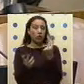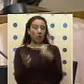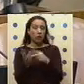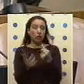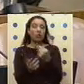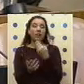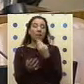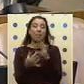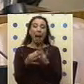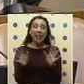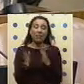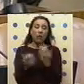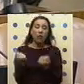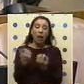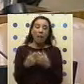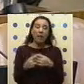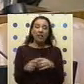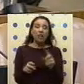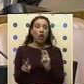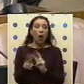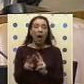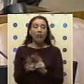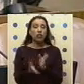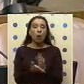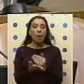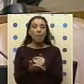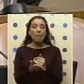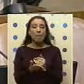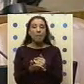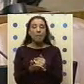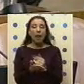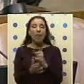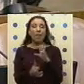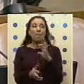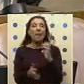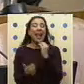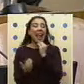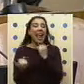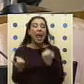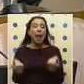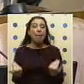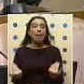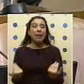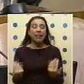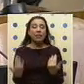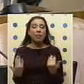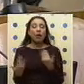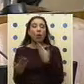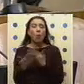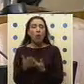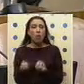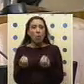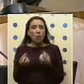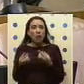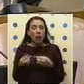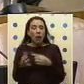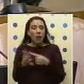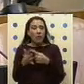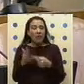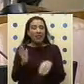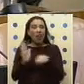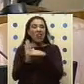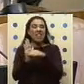al constatar que la empresa a su vez no ha implementado los planes de pre-emergencia y emergencia al superar en varias ocasiones los estándares